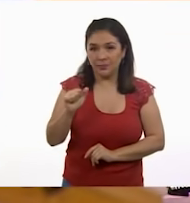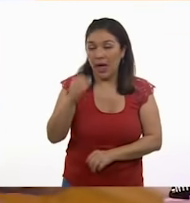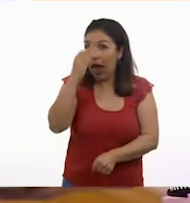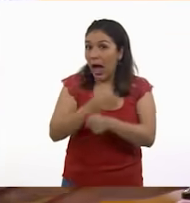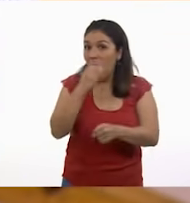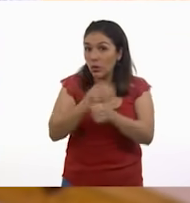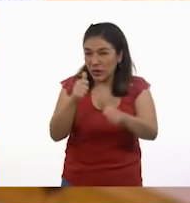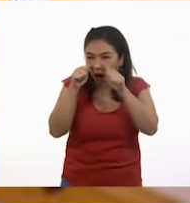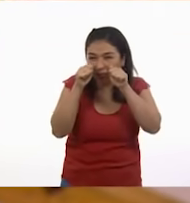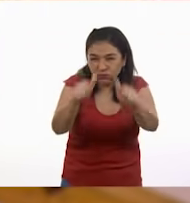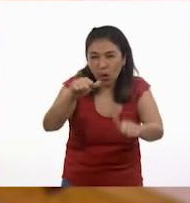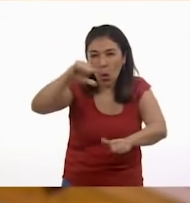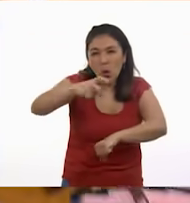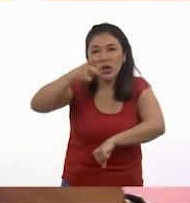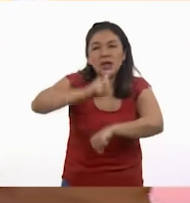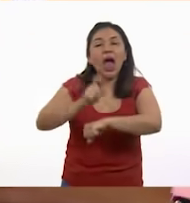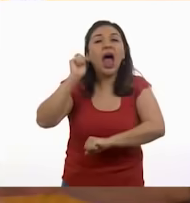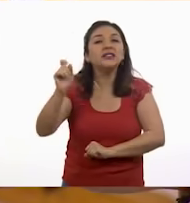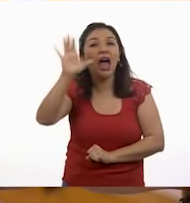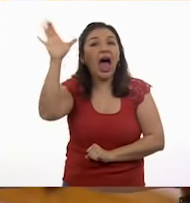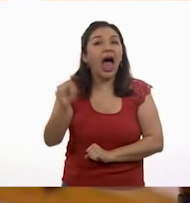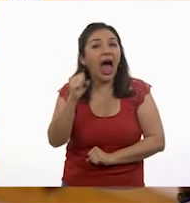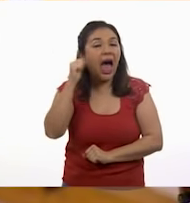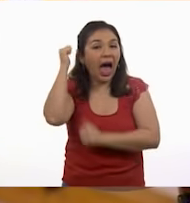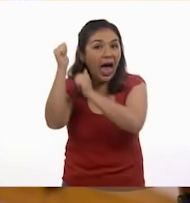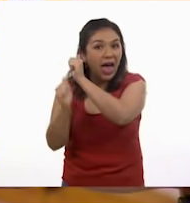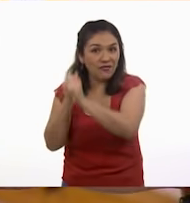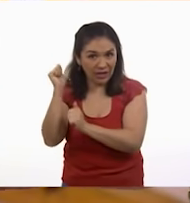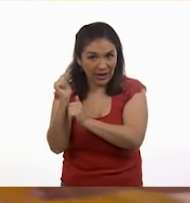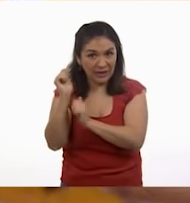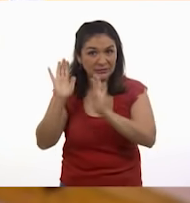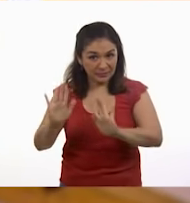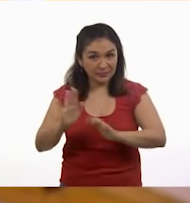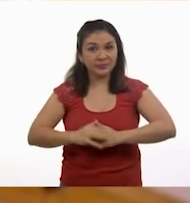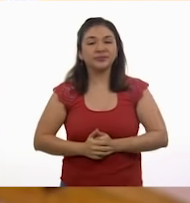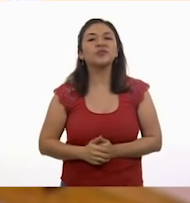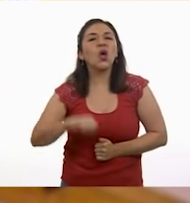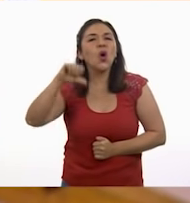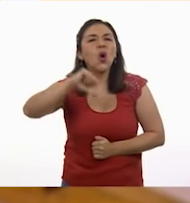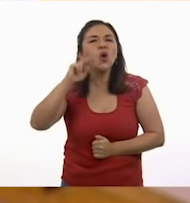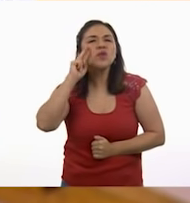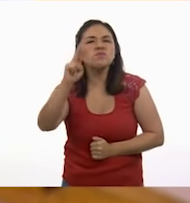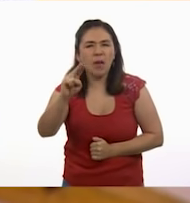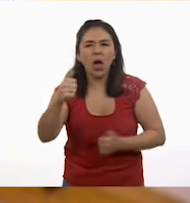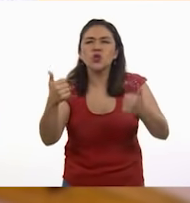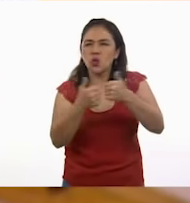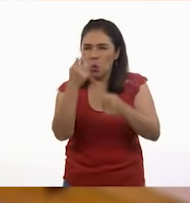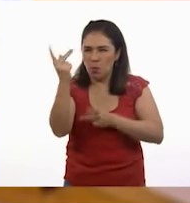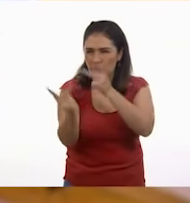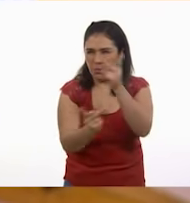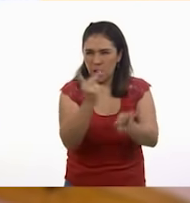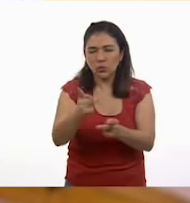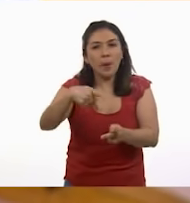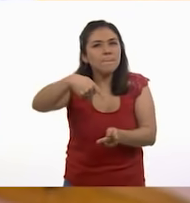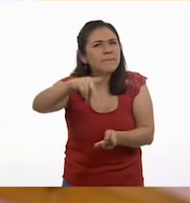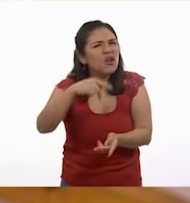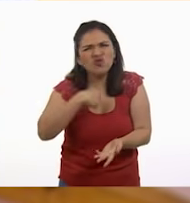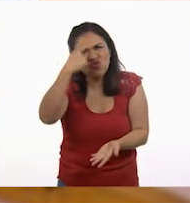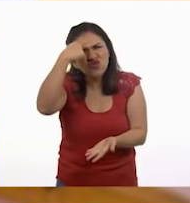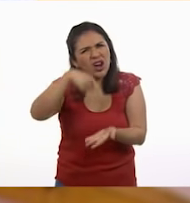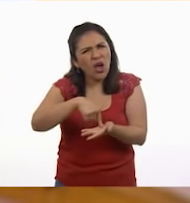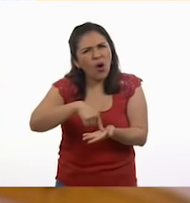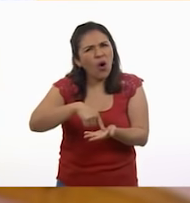enfocados en el continente africano y hoy tenemos algunas preguntas pero no viene creo que hoy no es